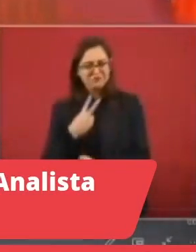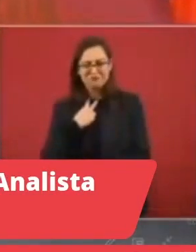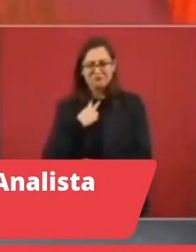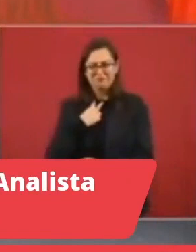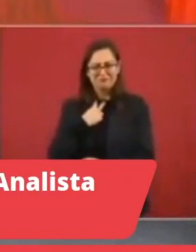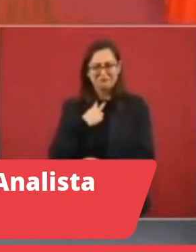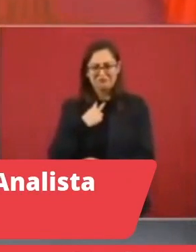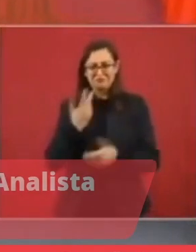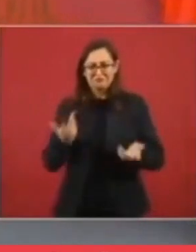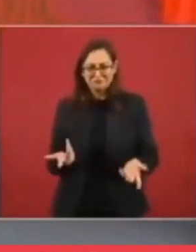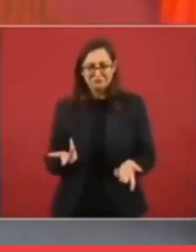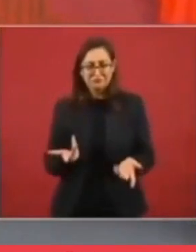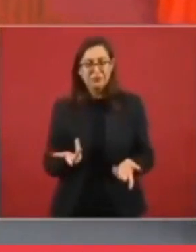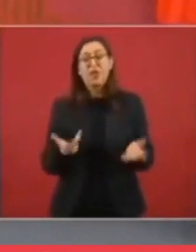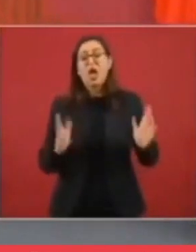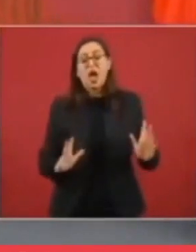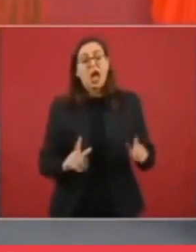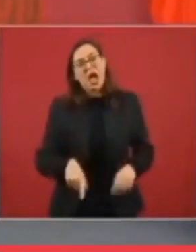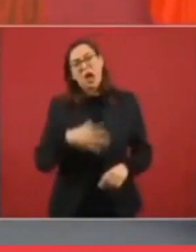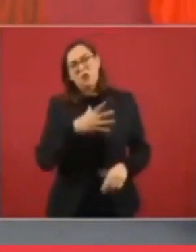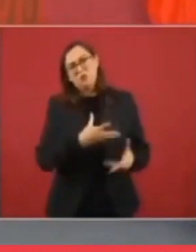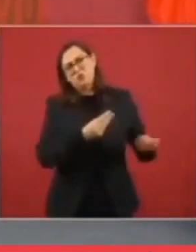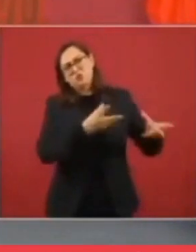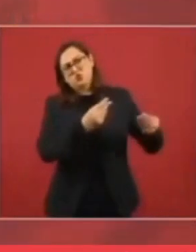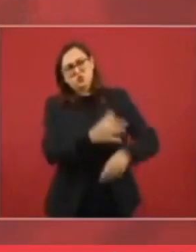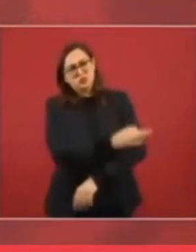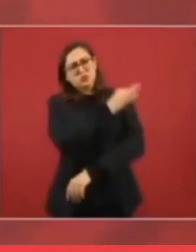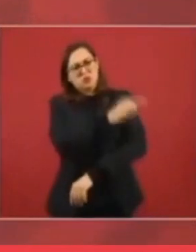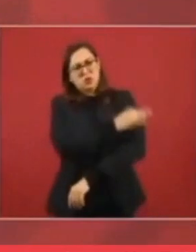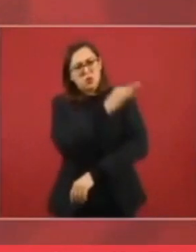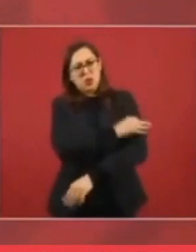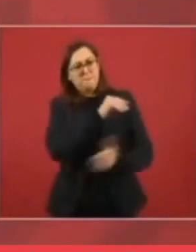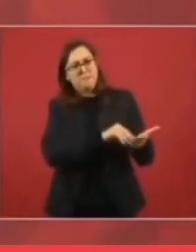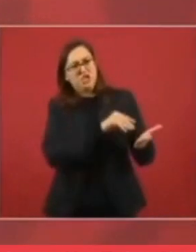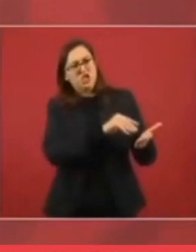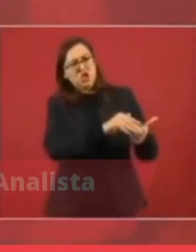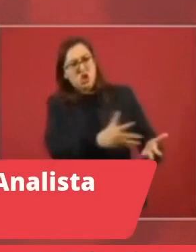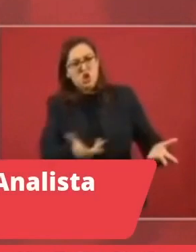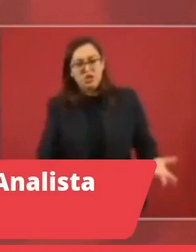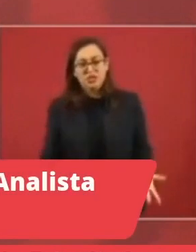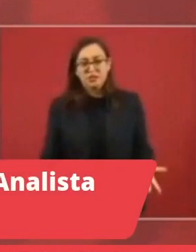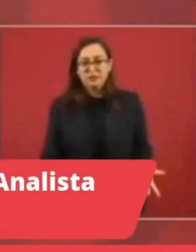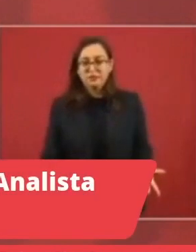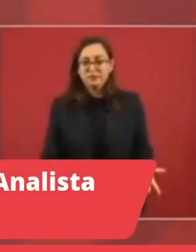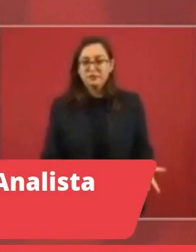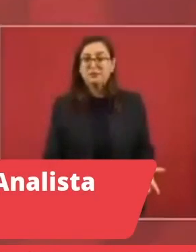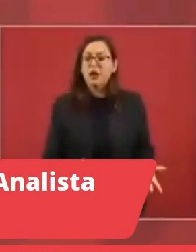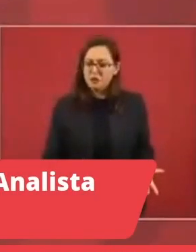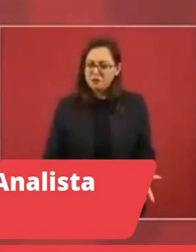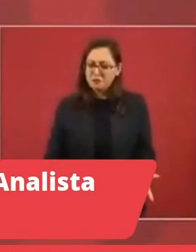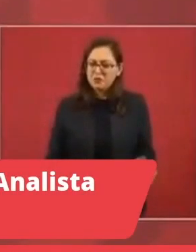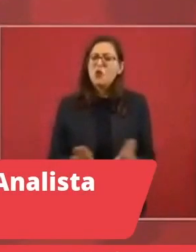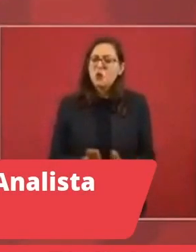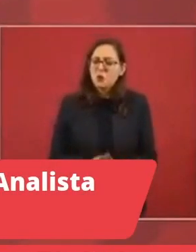forma aristocrática que tenían los precedentes gobiernos, administraciones del prianismo